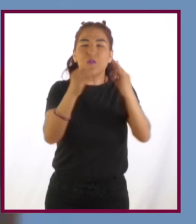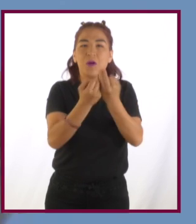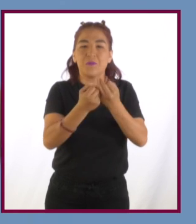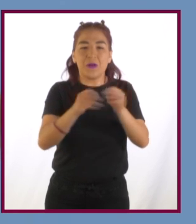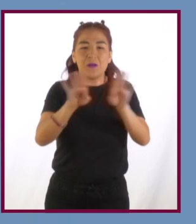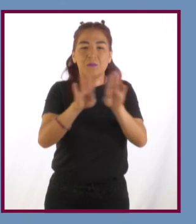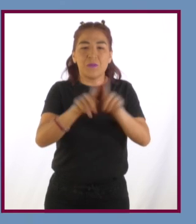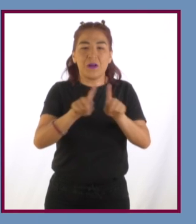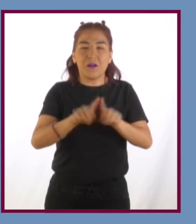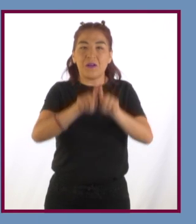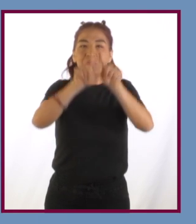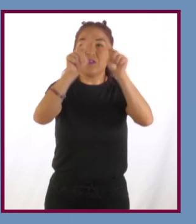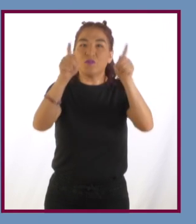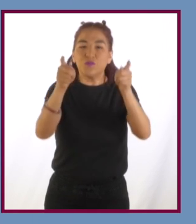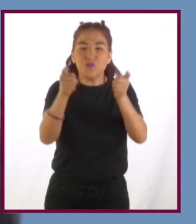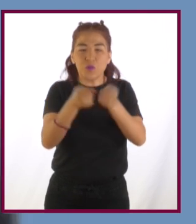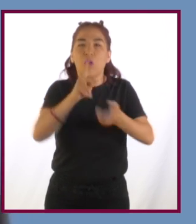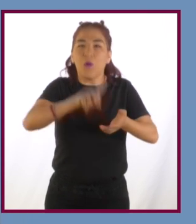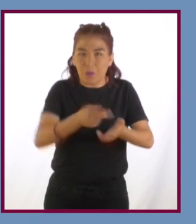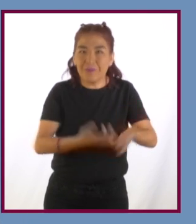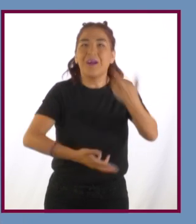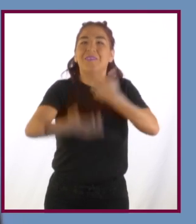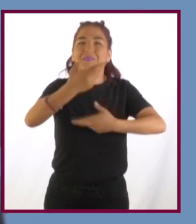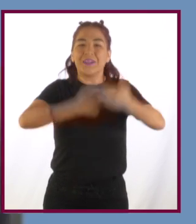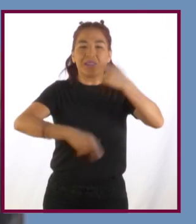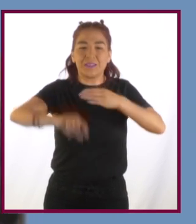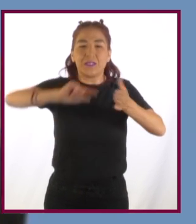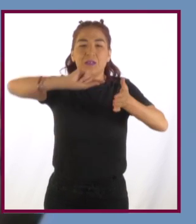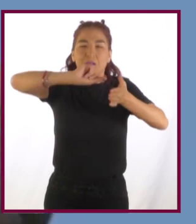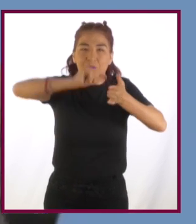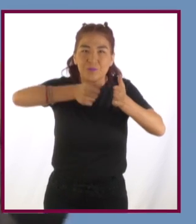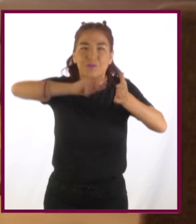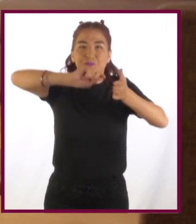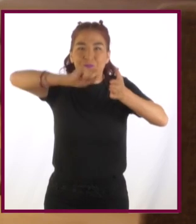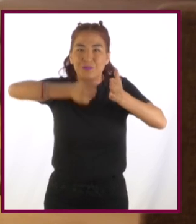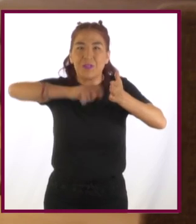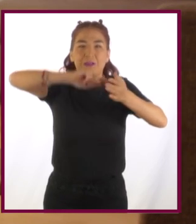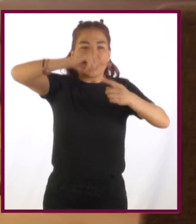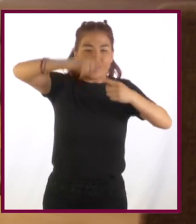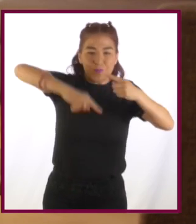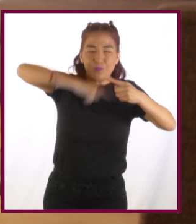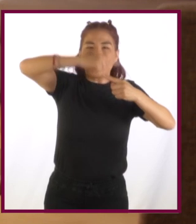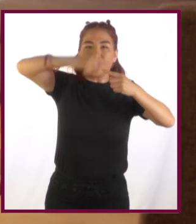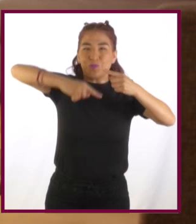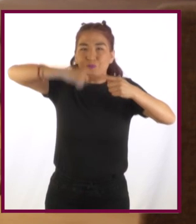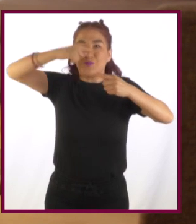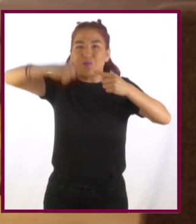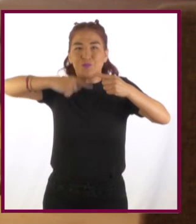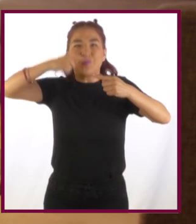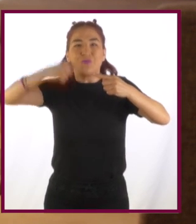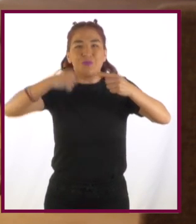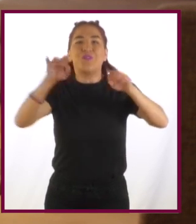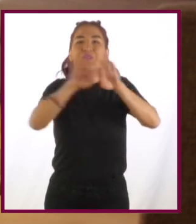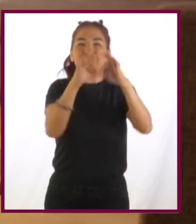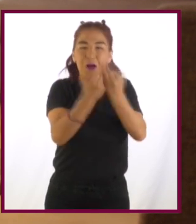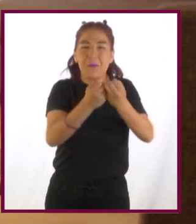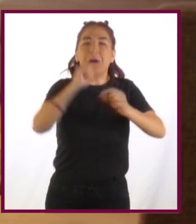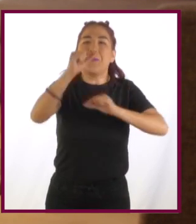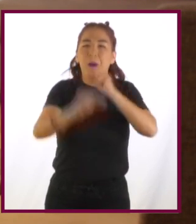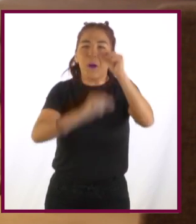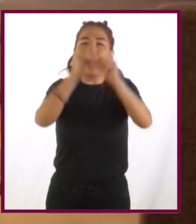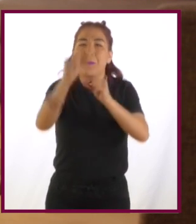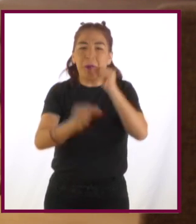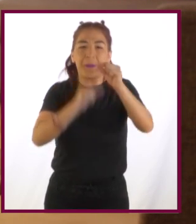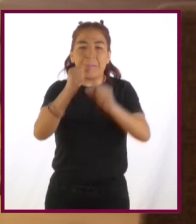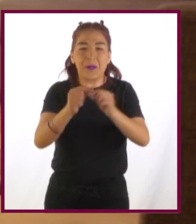Un elemento elástico que yo sé que va a tener recuperación enrollándolo. Entonces, este instrumentito,